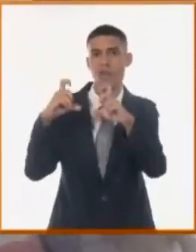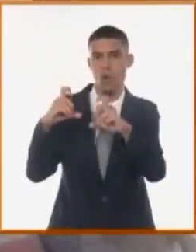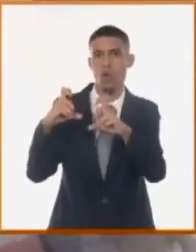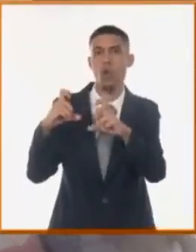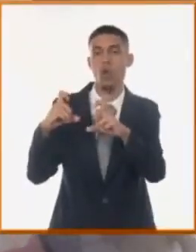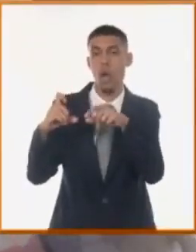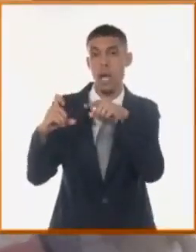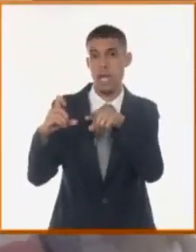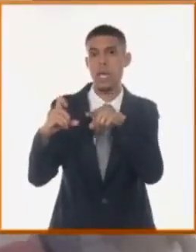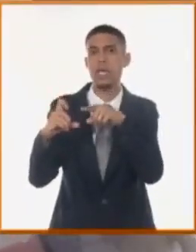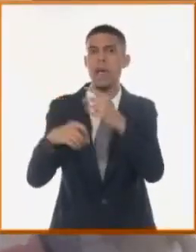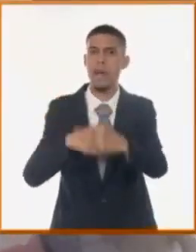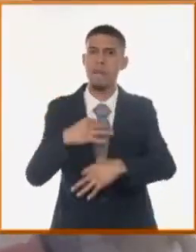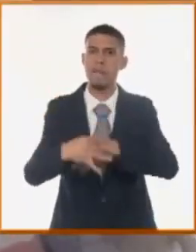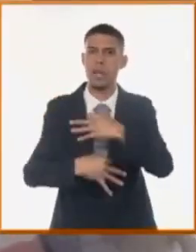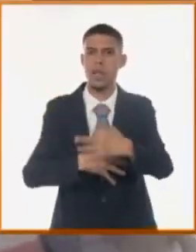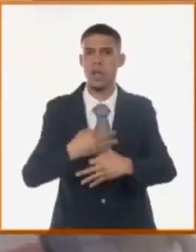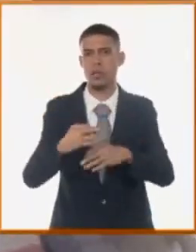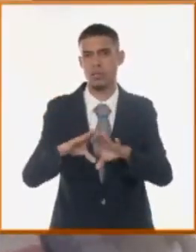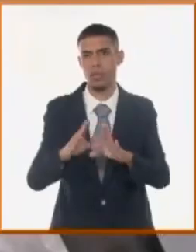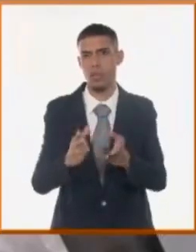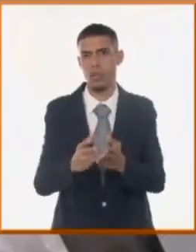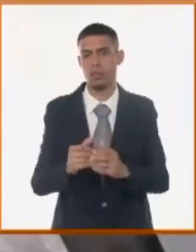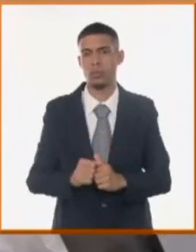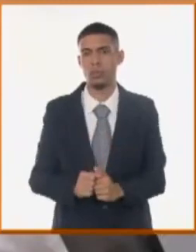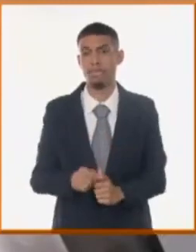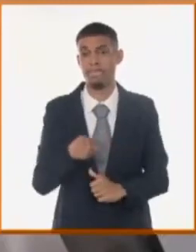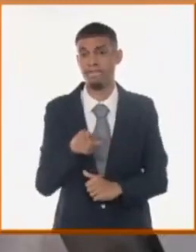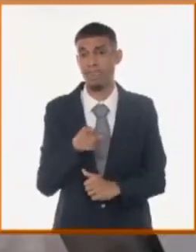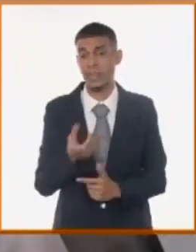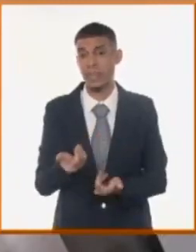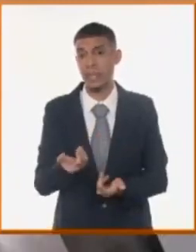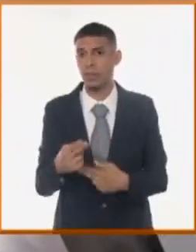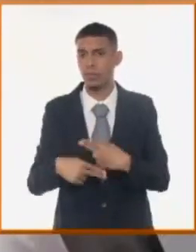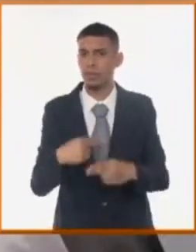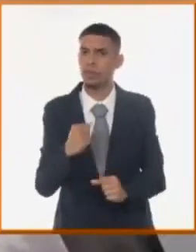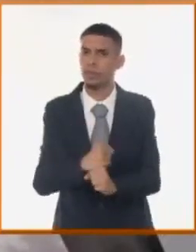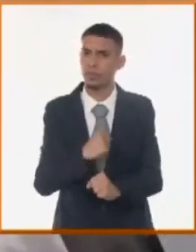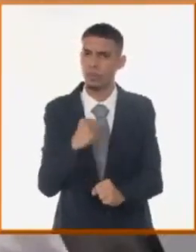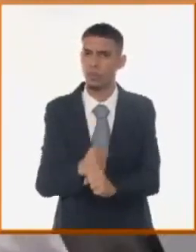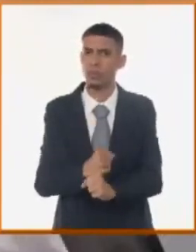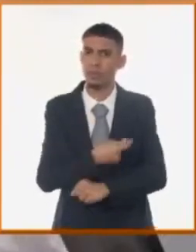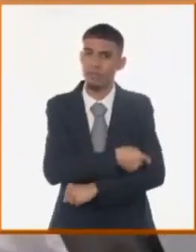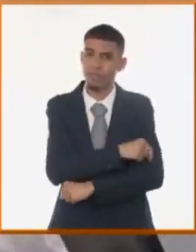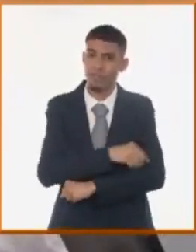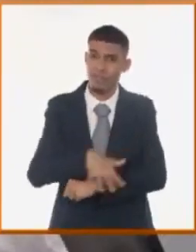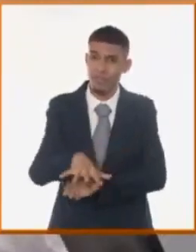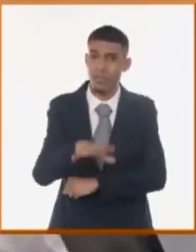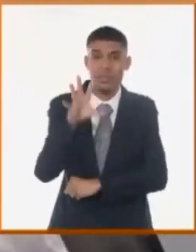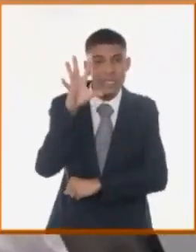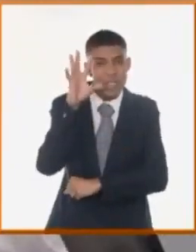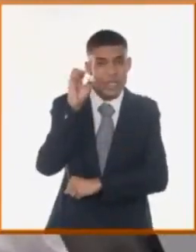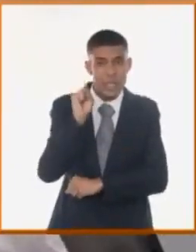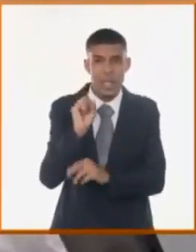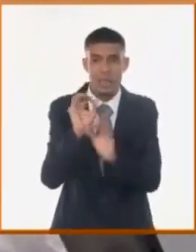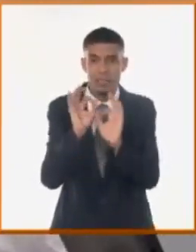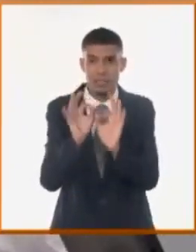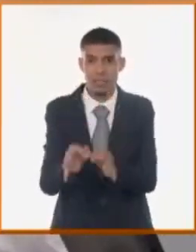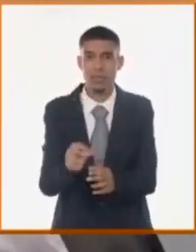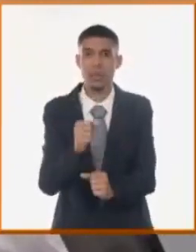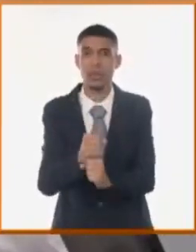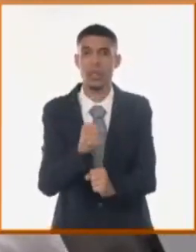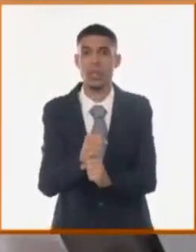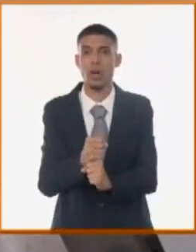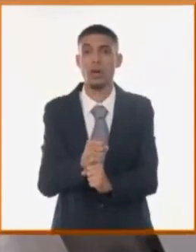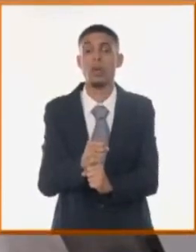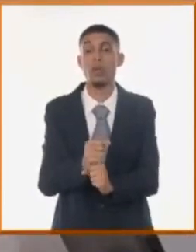empresa y su trabajo. Ahí nos ha costado mucho que nuestros clientes entiendan las bondades y las fortalezas que tiene el uso